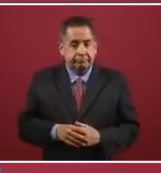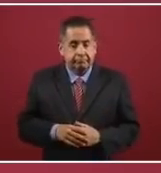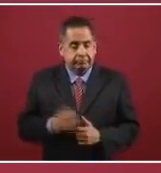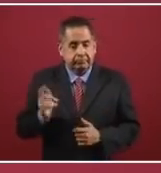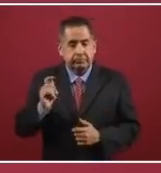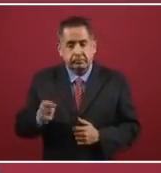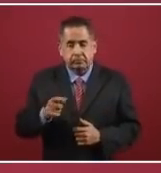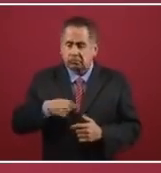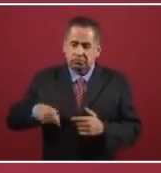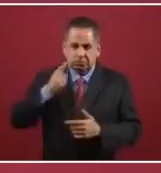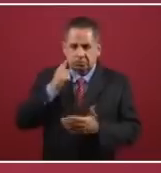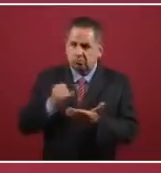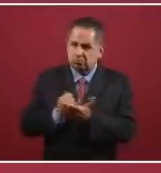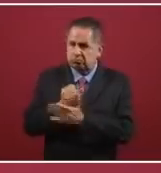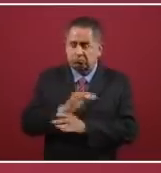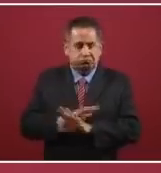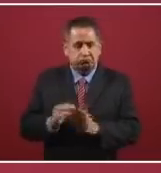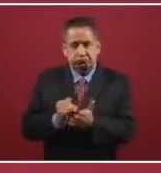Tomamos esa decisión,